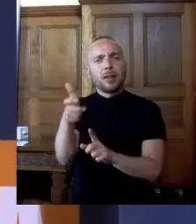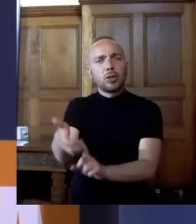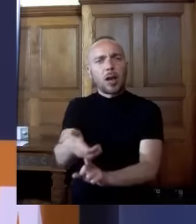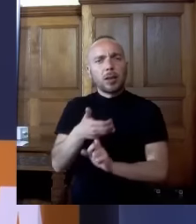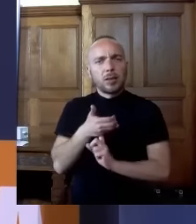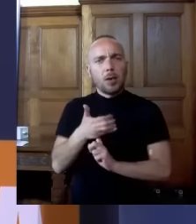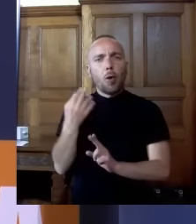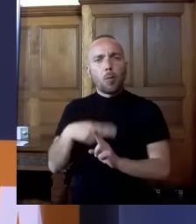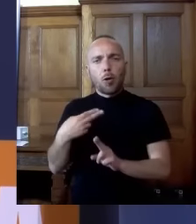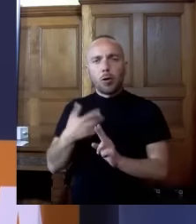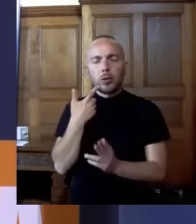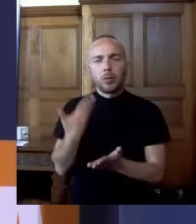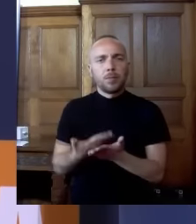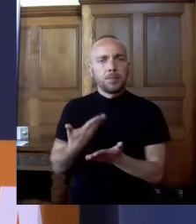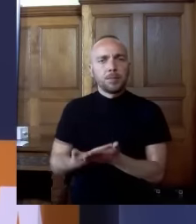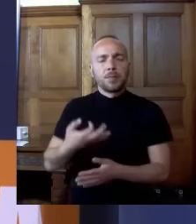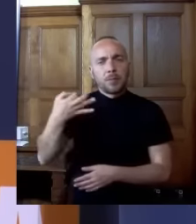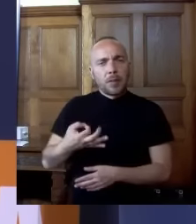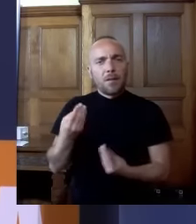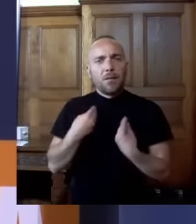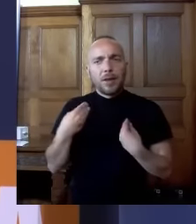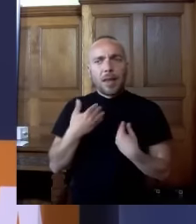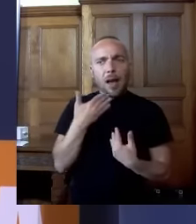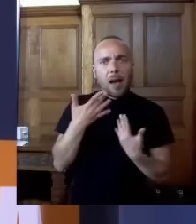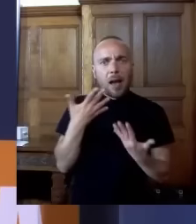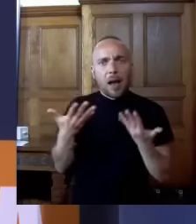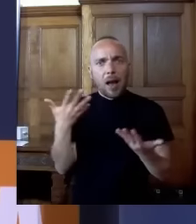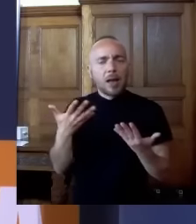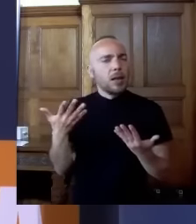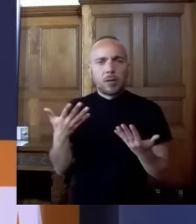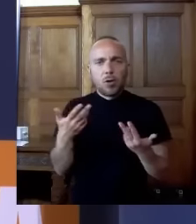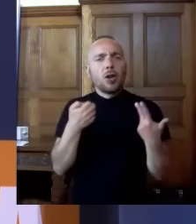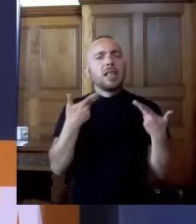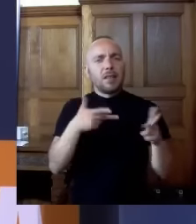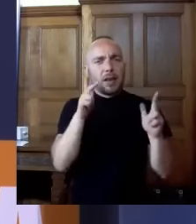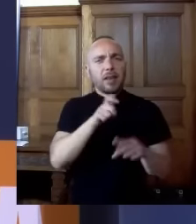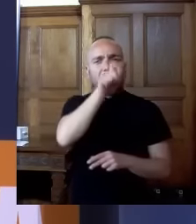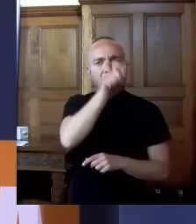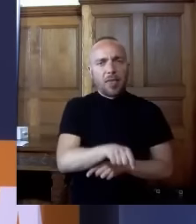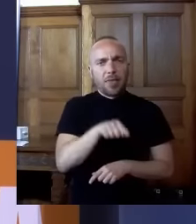garantizados y que su vida no corra peligro Libertad para Jorge